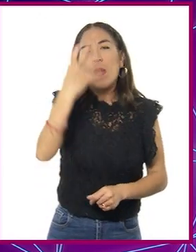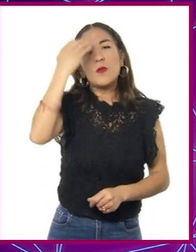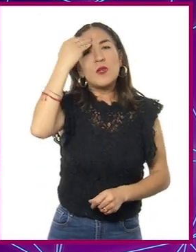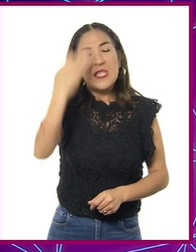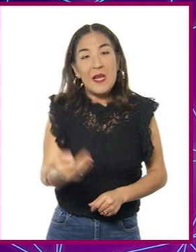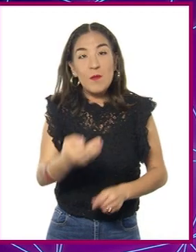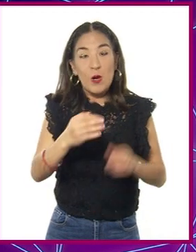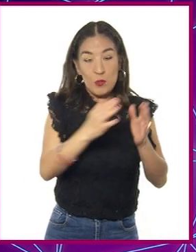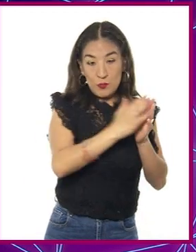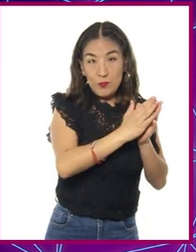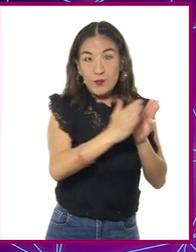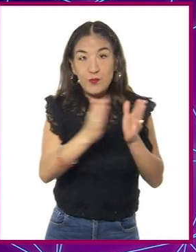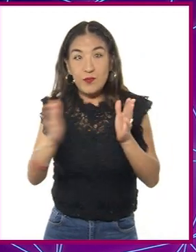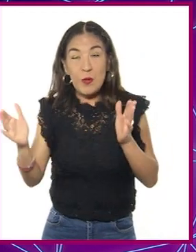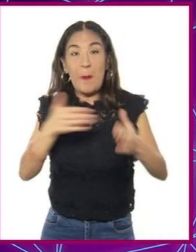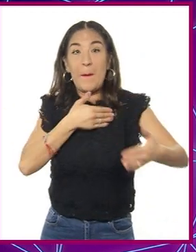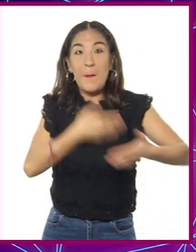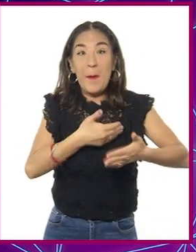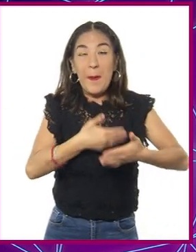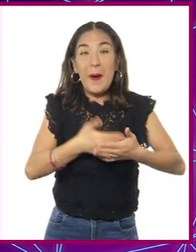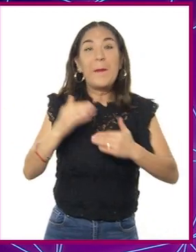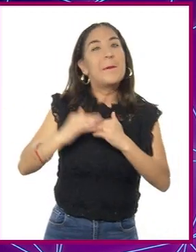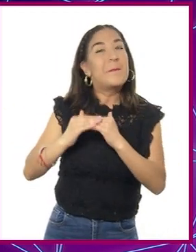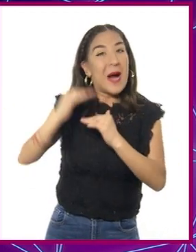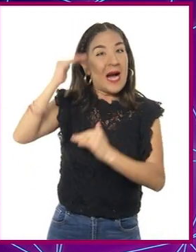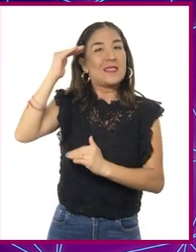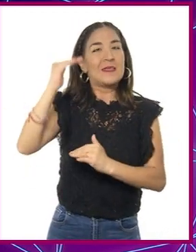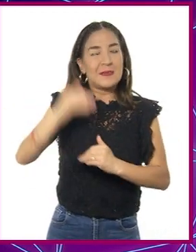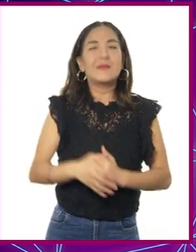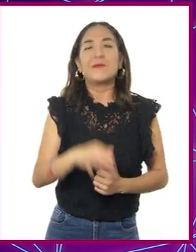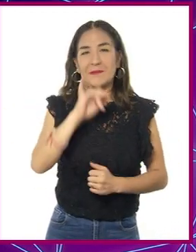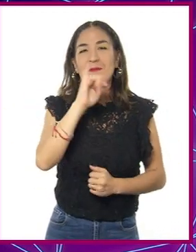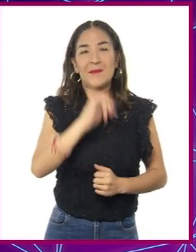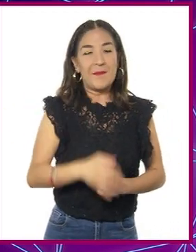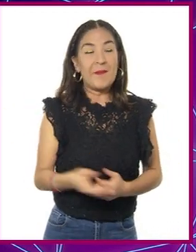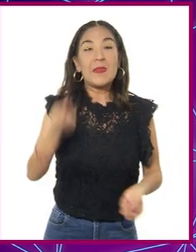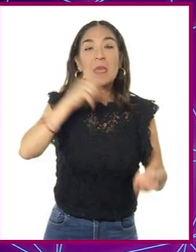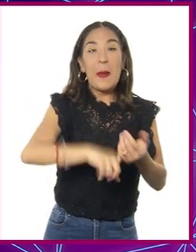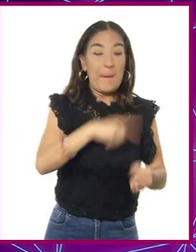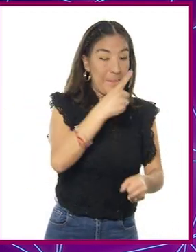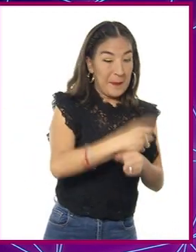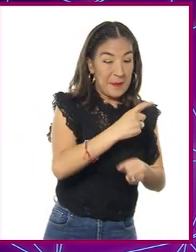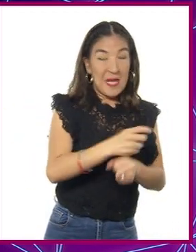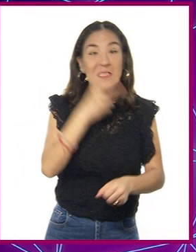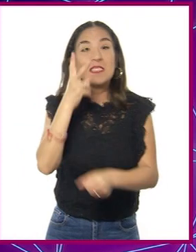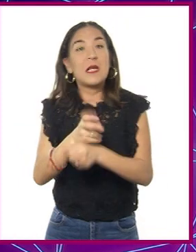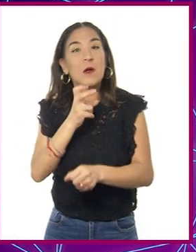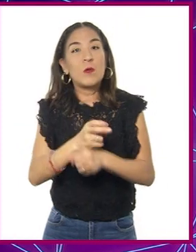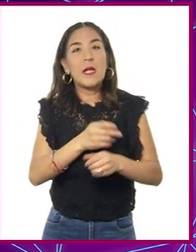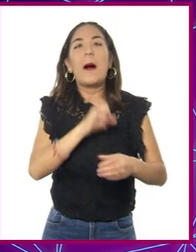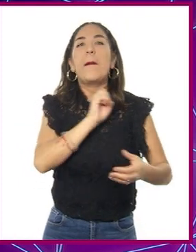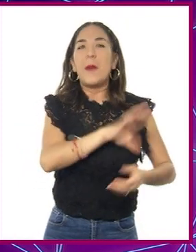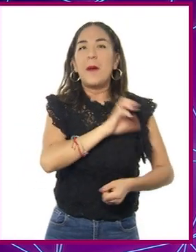periodo el valor de las pulsaciones aumentó. Sí, entre la primera y la segunda toma, maestro